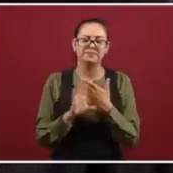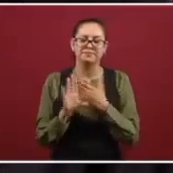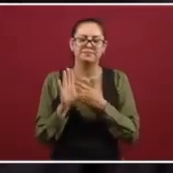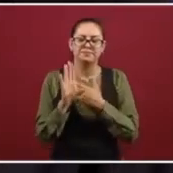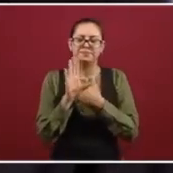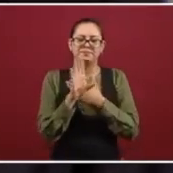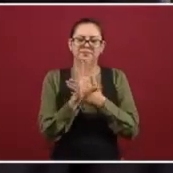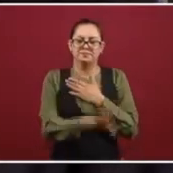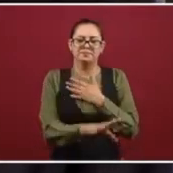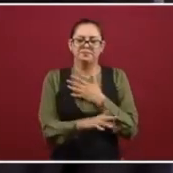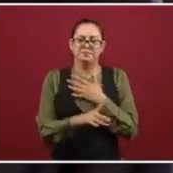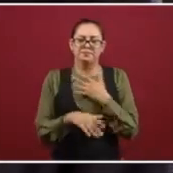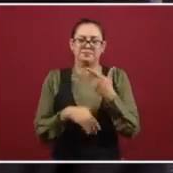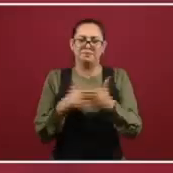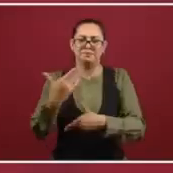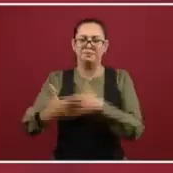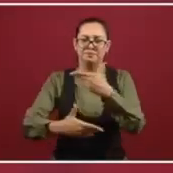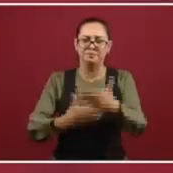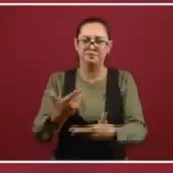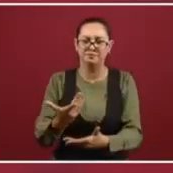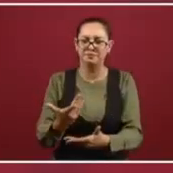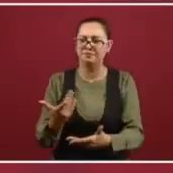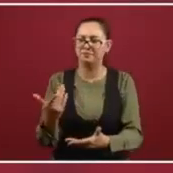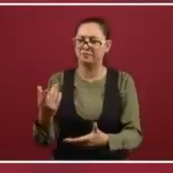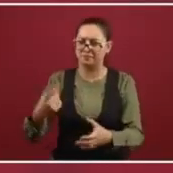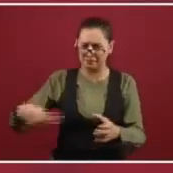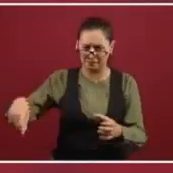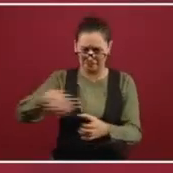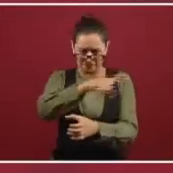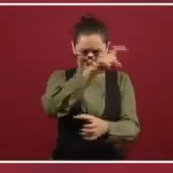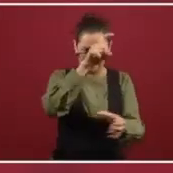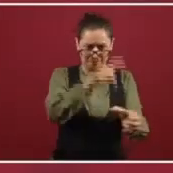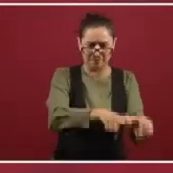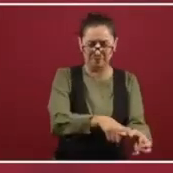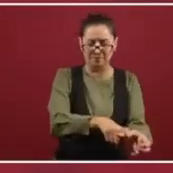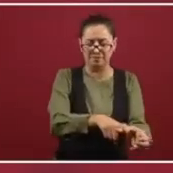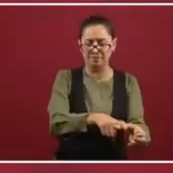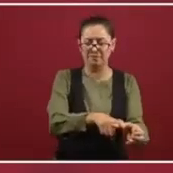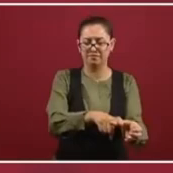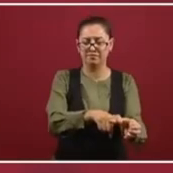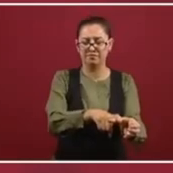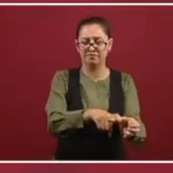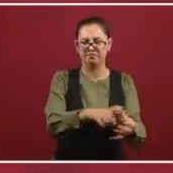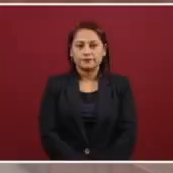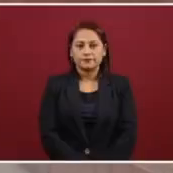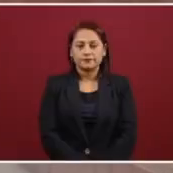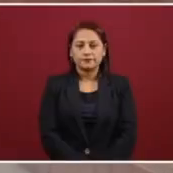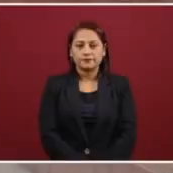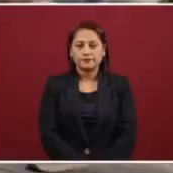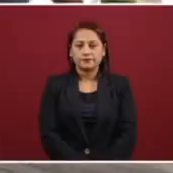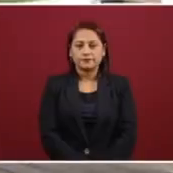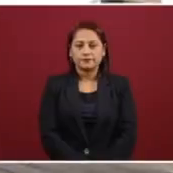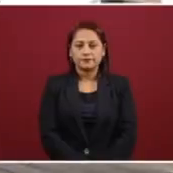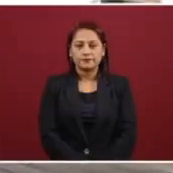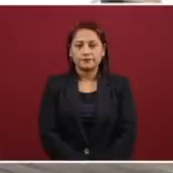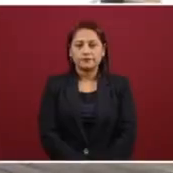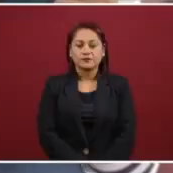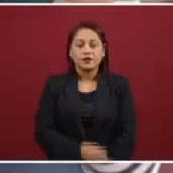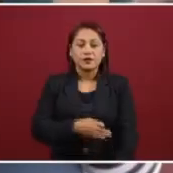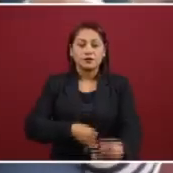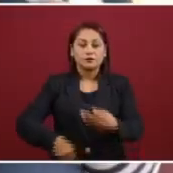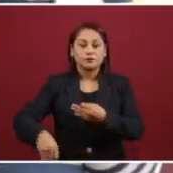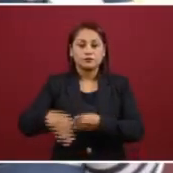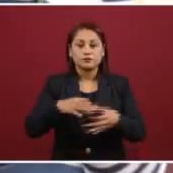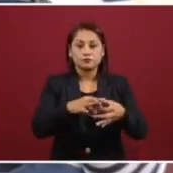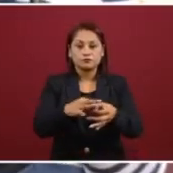terminen formando parte de la delincuencia. Se explicó que esta